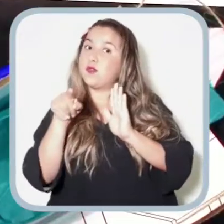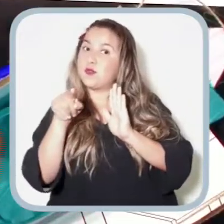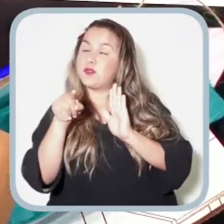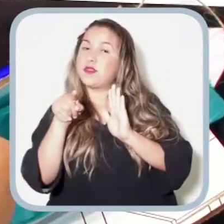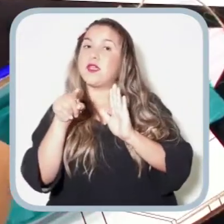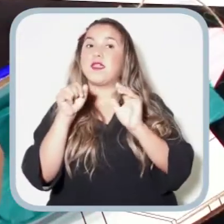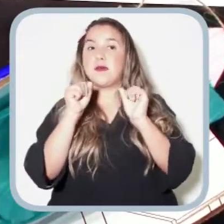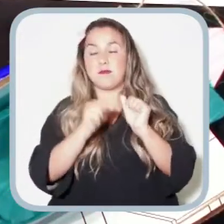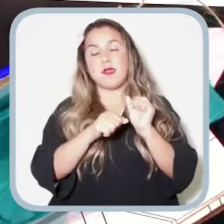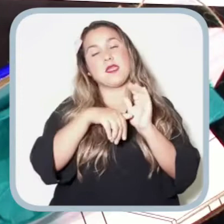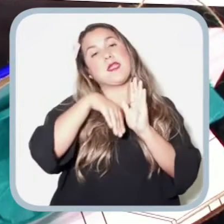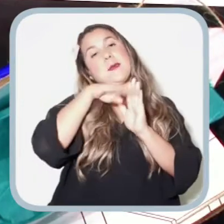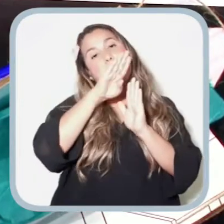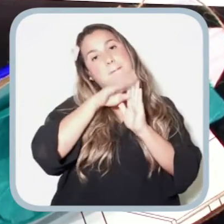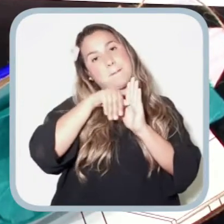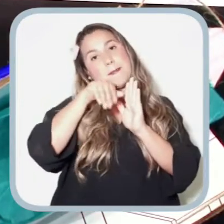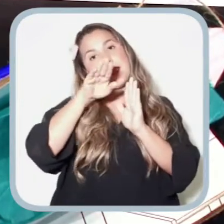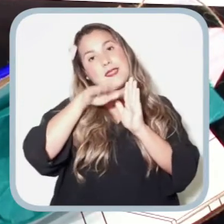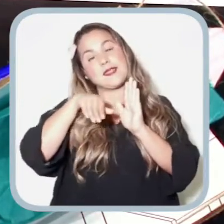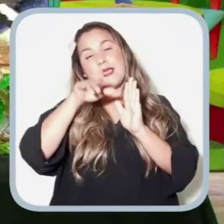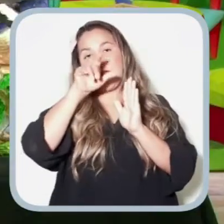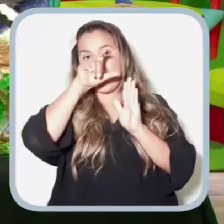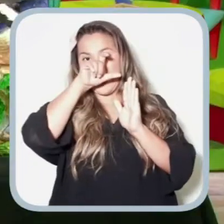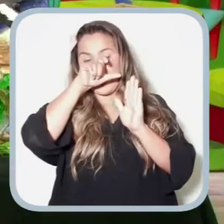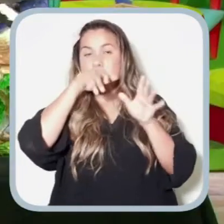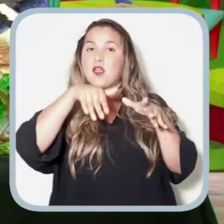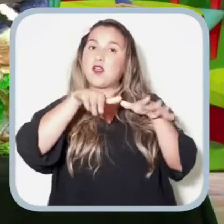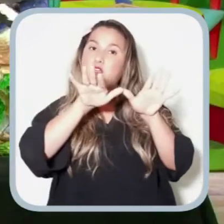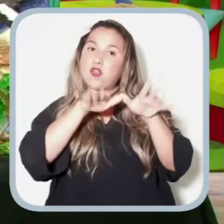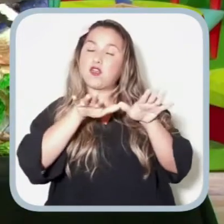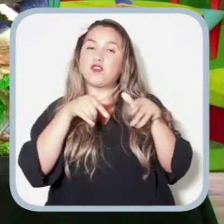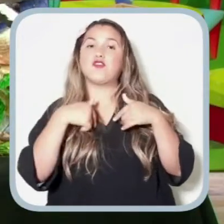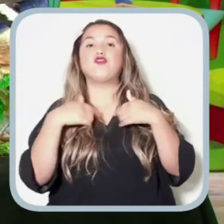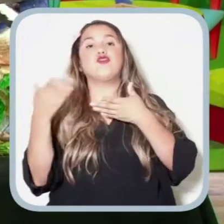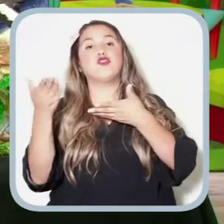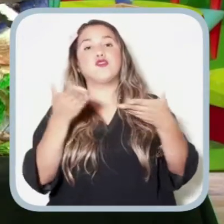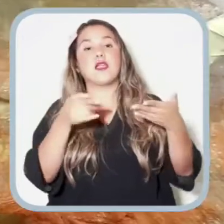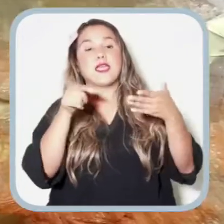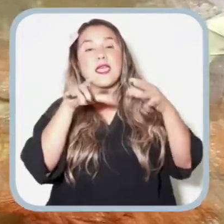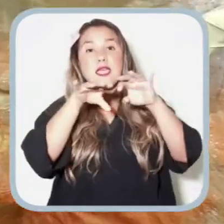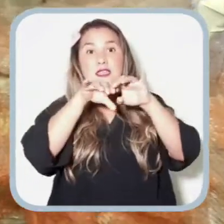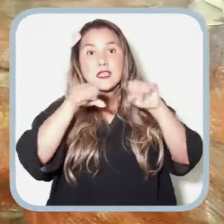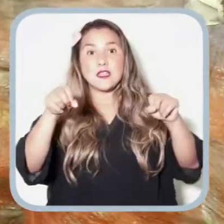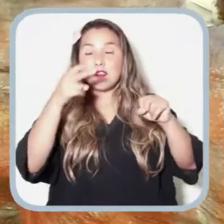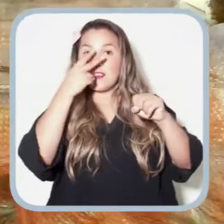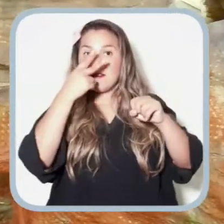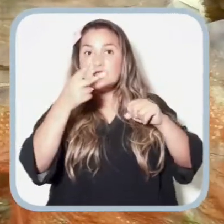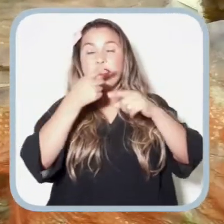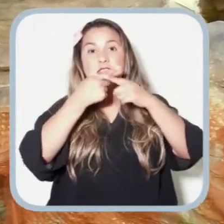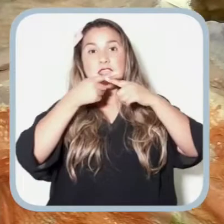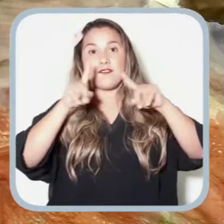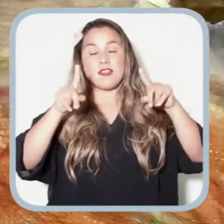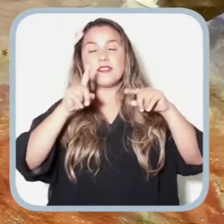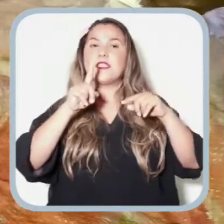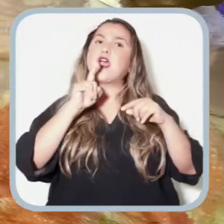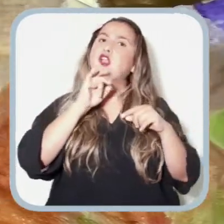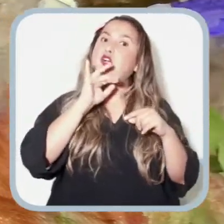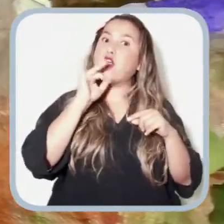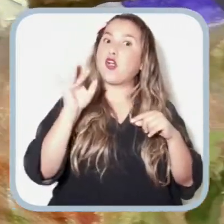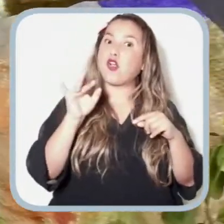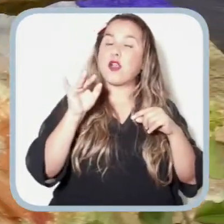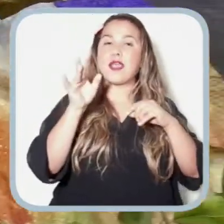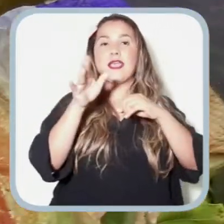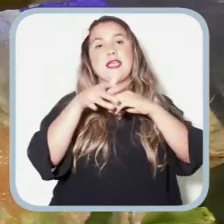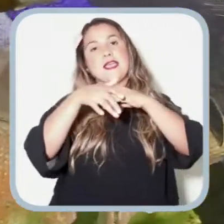ir pintando también su control yo quise traer estos listos para que pudieran ver si se fijan la diferencia está en los colores de la